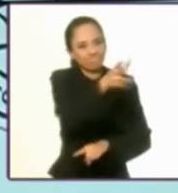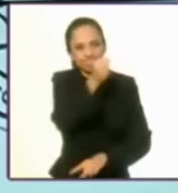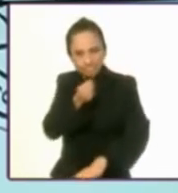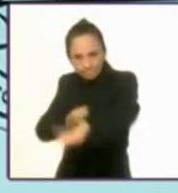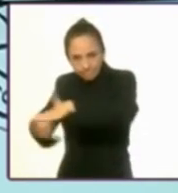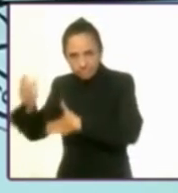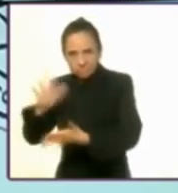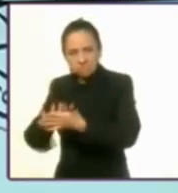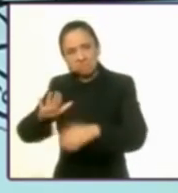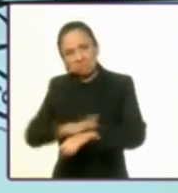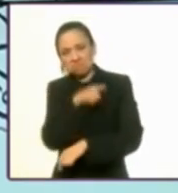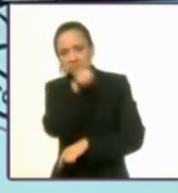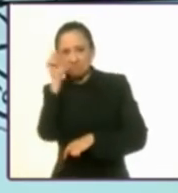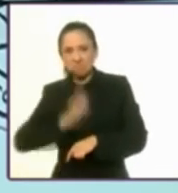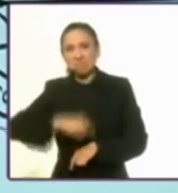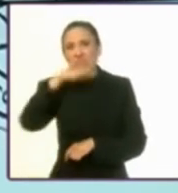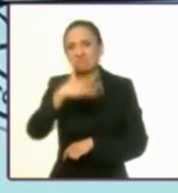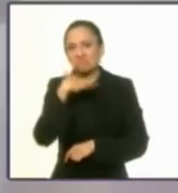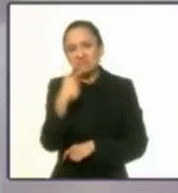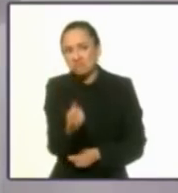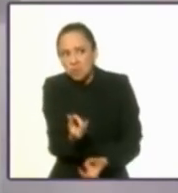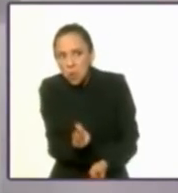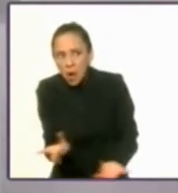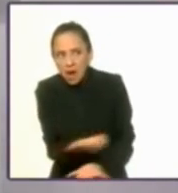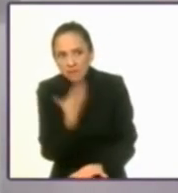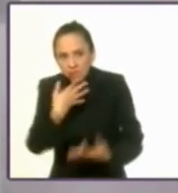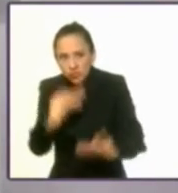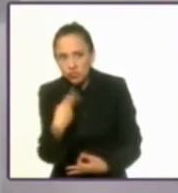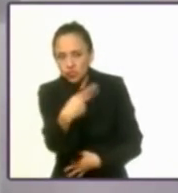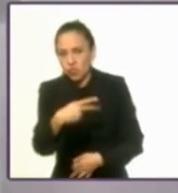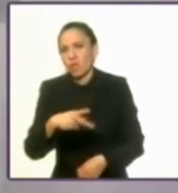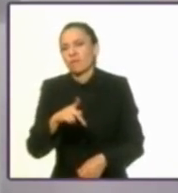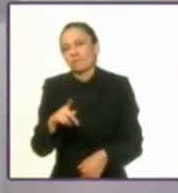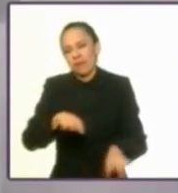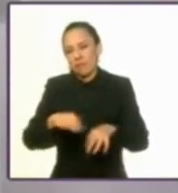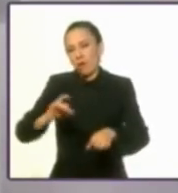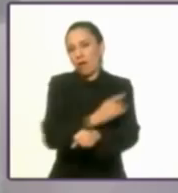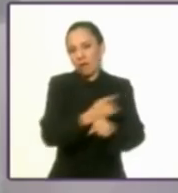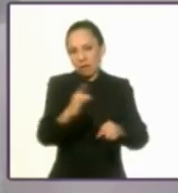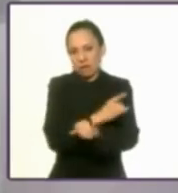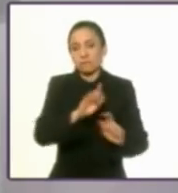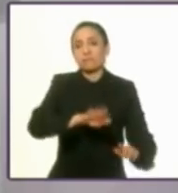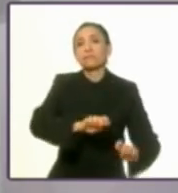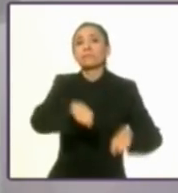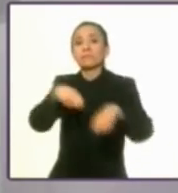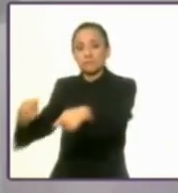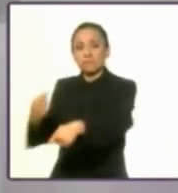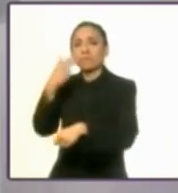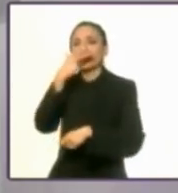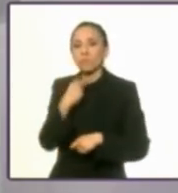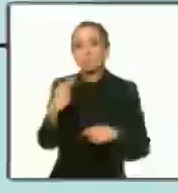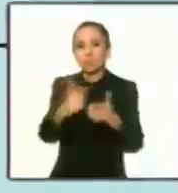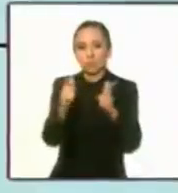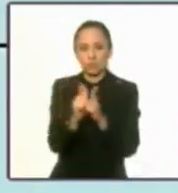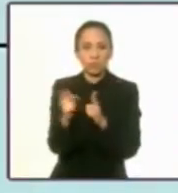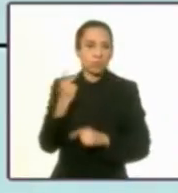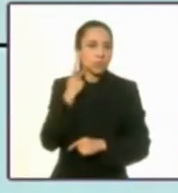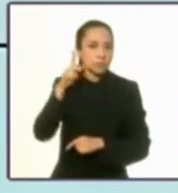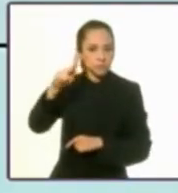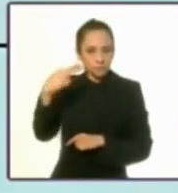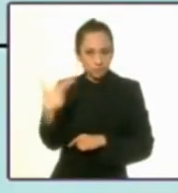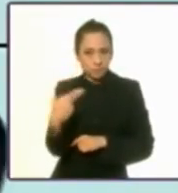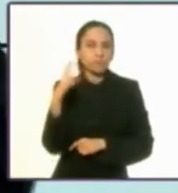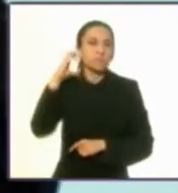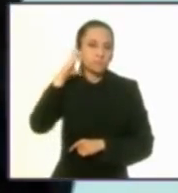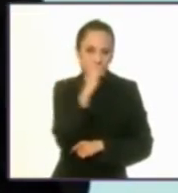incompetente tiene el uso de la palabra el candidato del partido humanista marco rascón adelante el